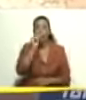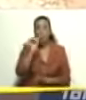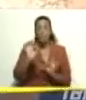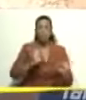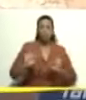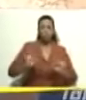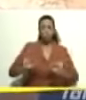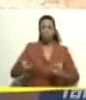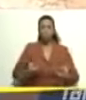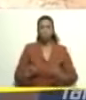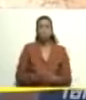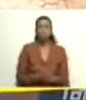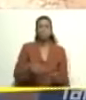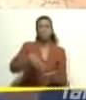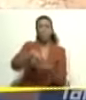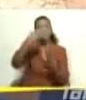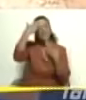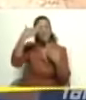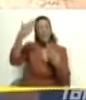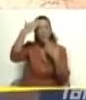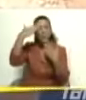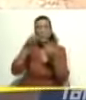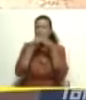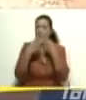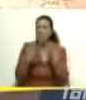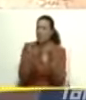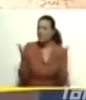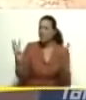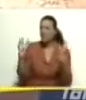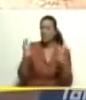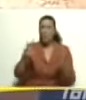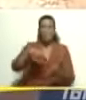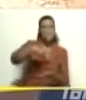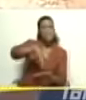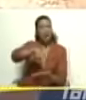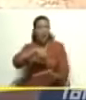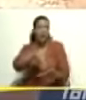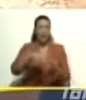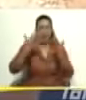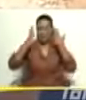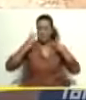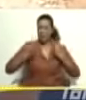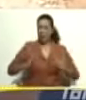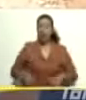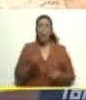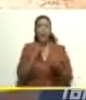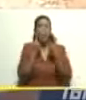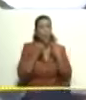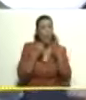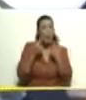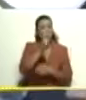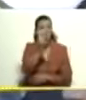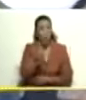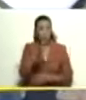Bueno, mi saludo, muy bello, todos los trajes, los coloridos que